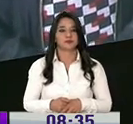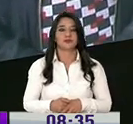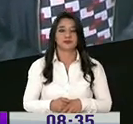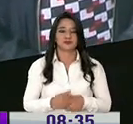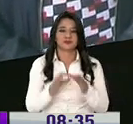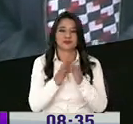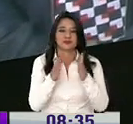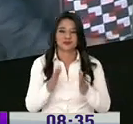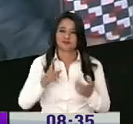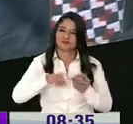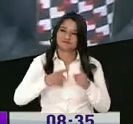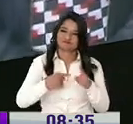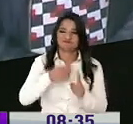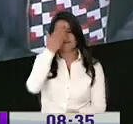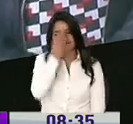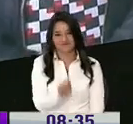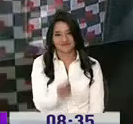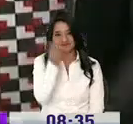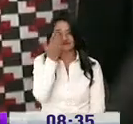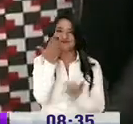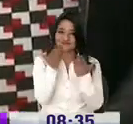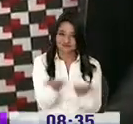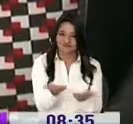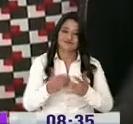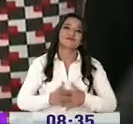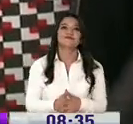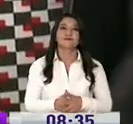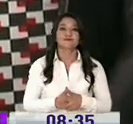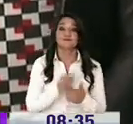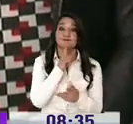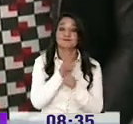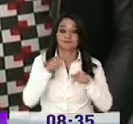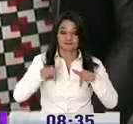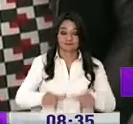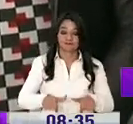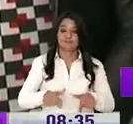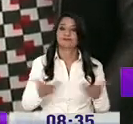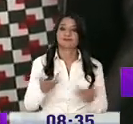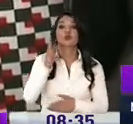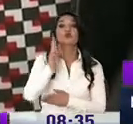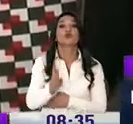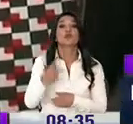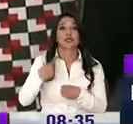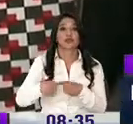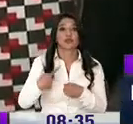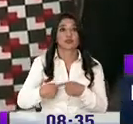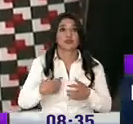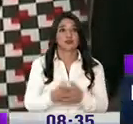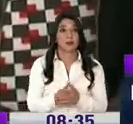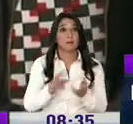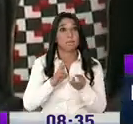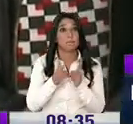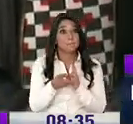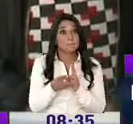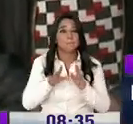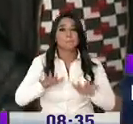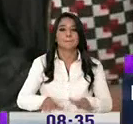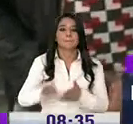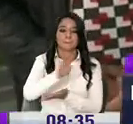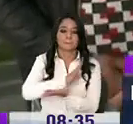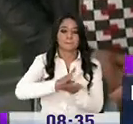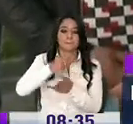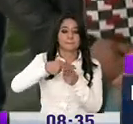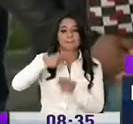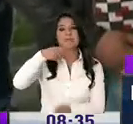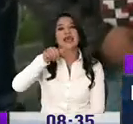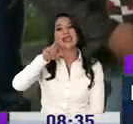Robert, amigos televidentes, una excelente mañana para todos ustedes. Así es, nosotros acá en el sur de la capital, con los vecinos de Ciudad Palermo, en el